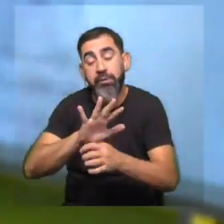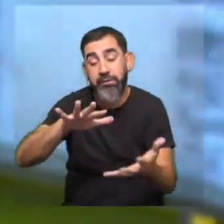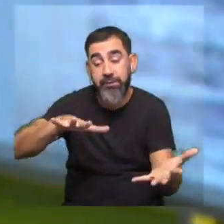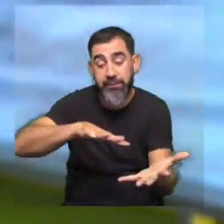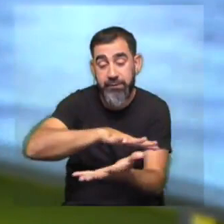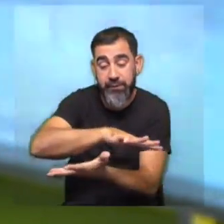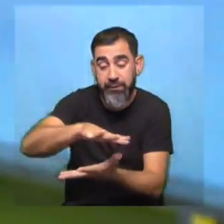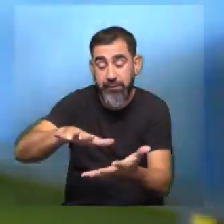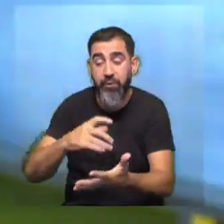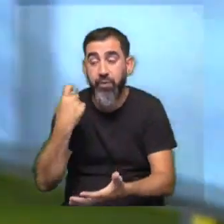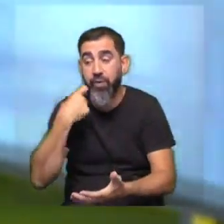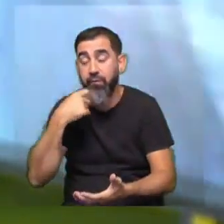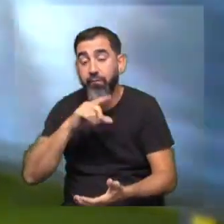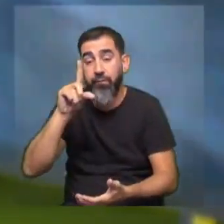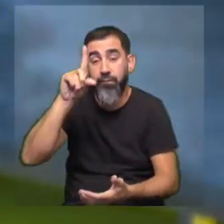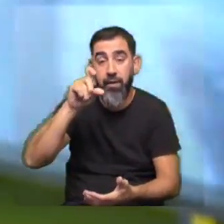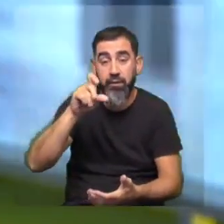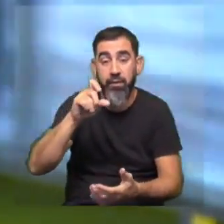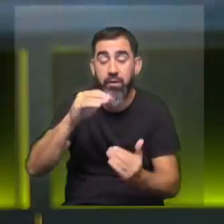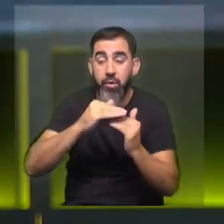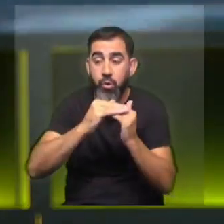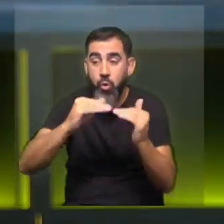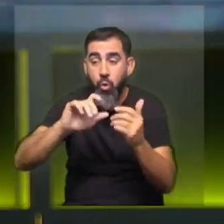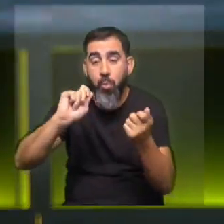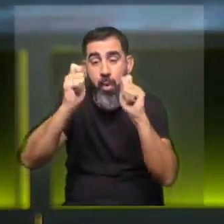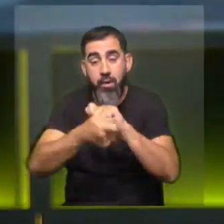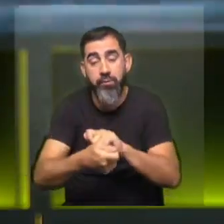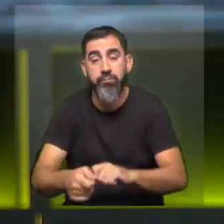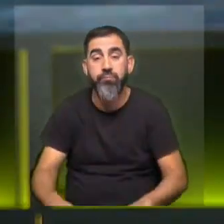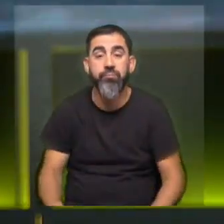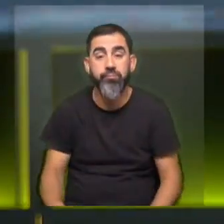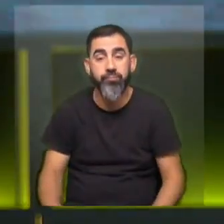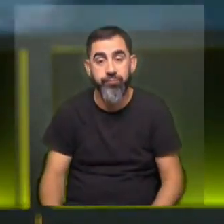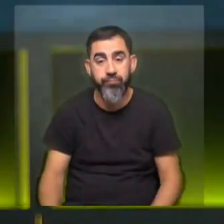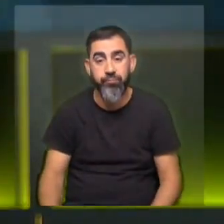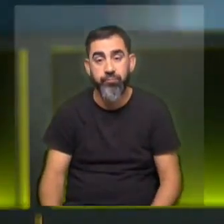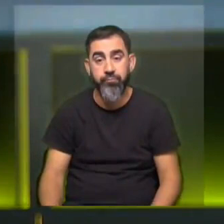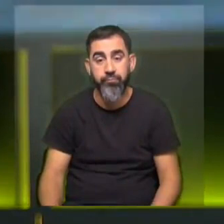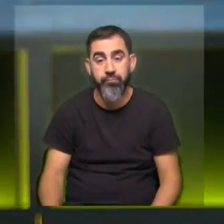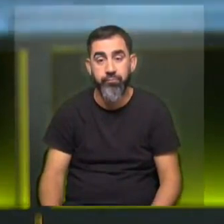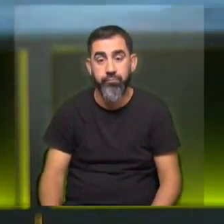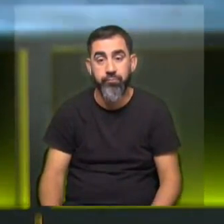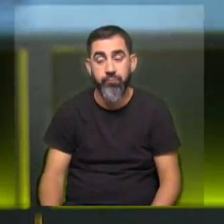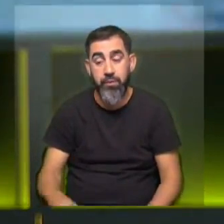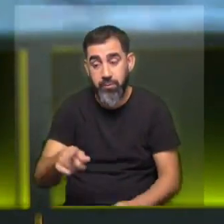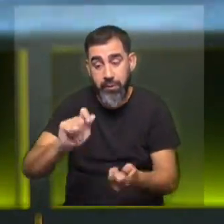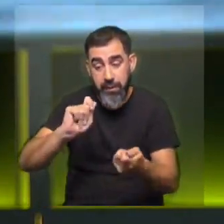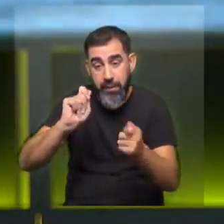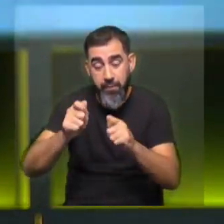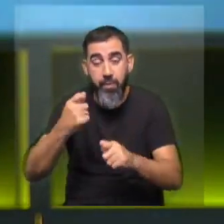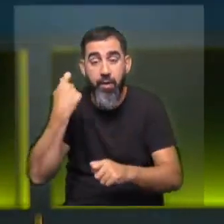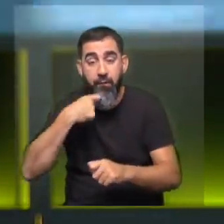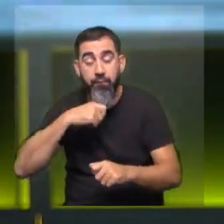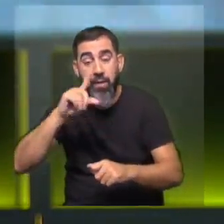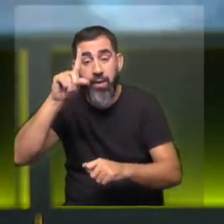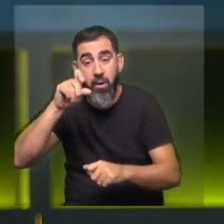situación de déficit hídrico se empiece a revertir? Bueno, por un lado está, para que se revierta este déficit